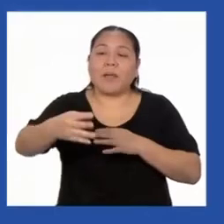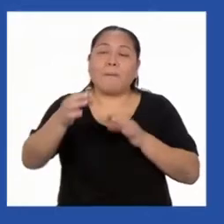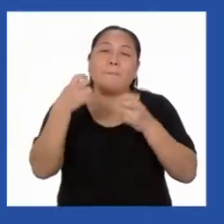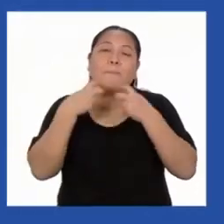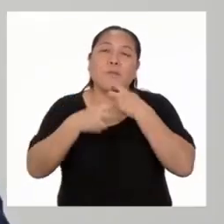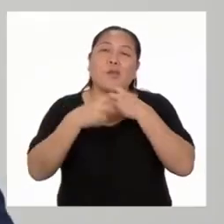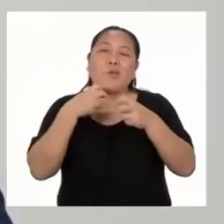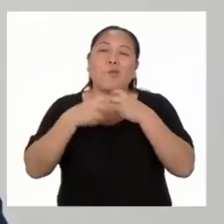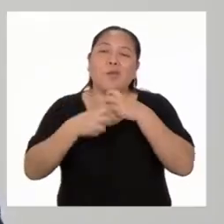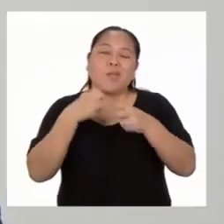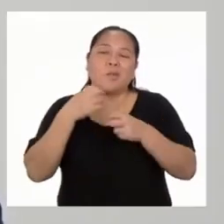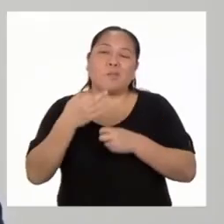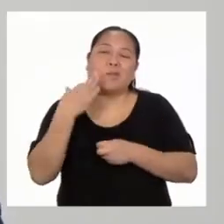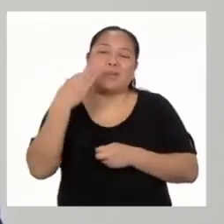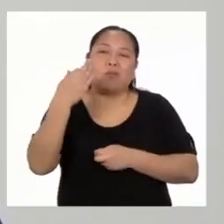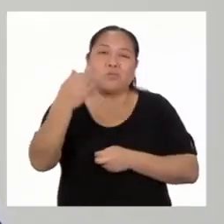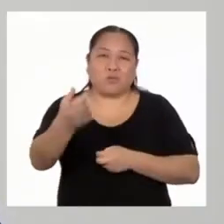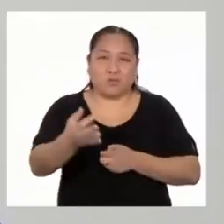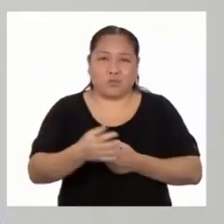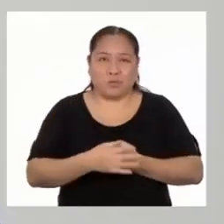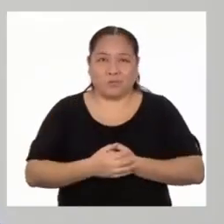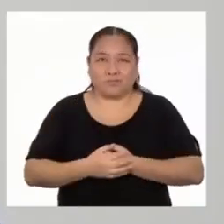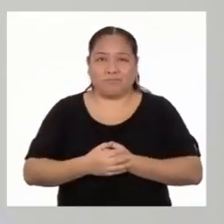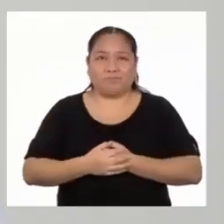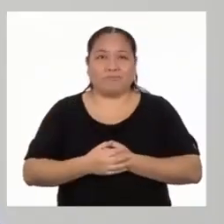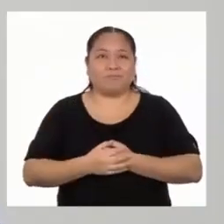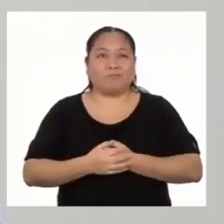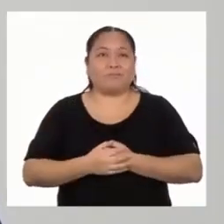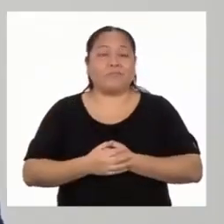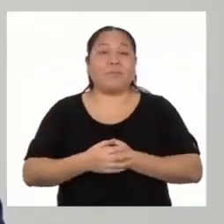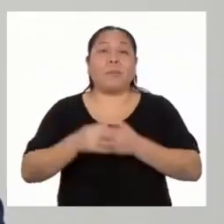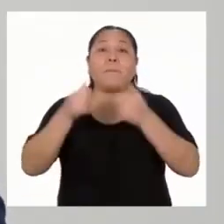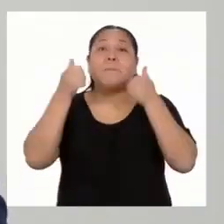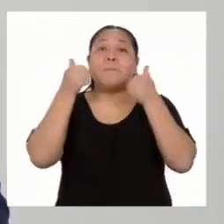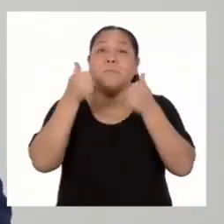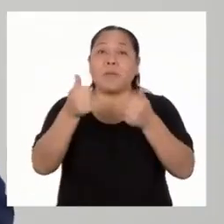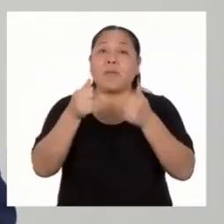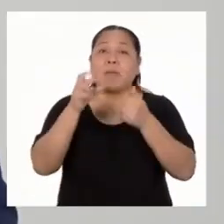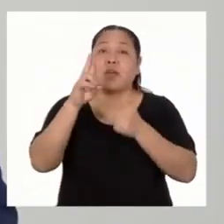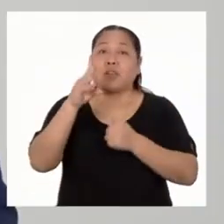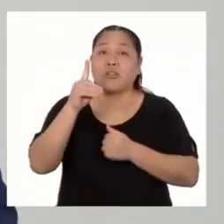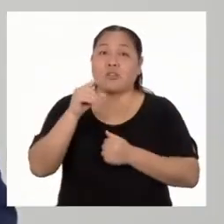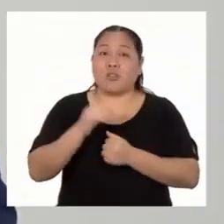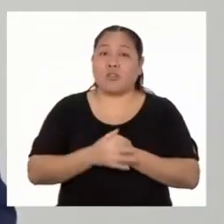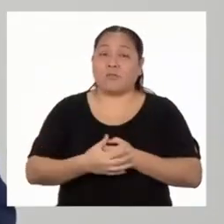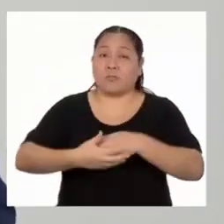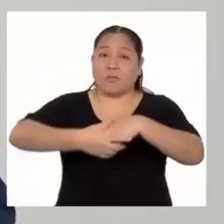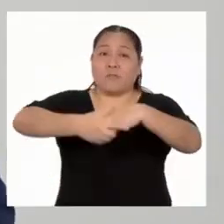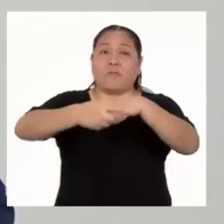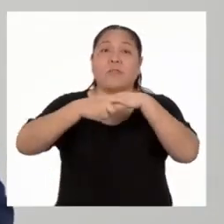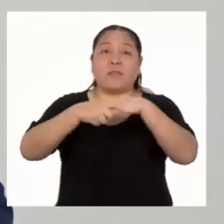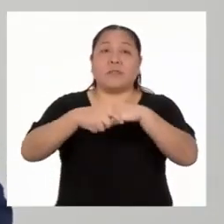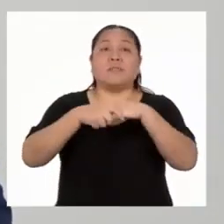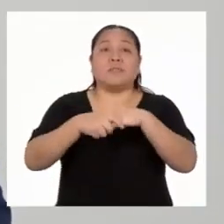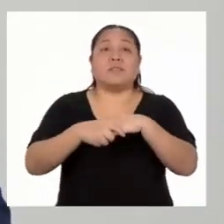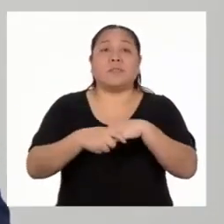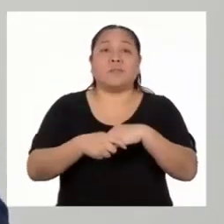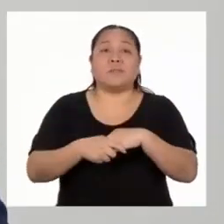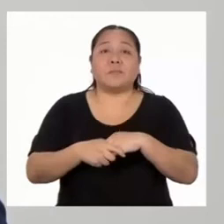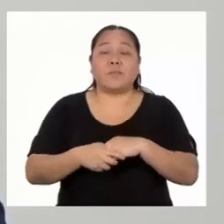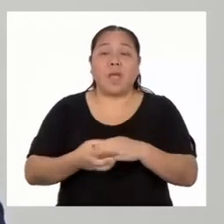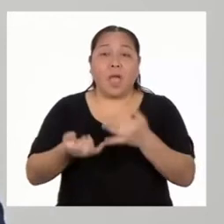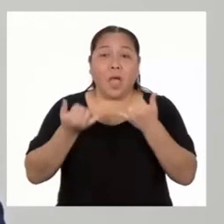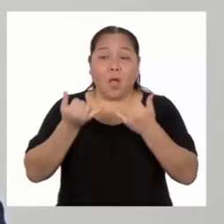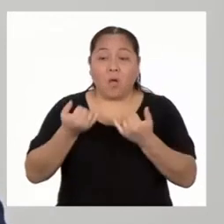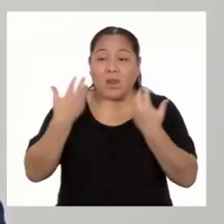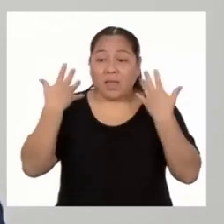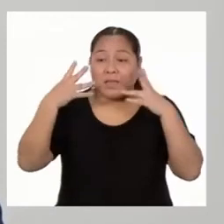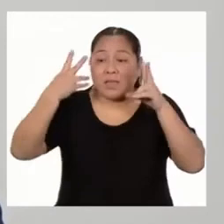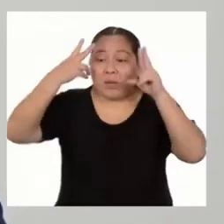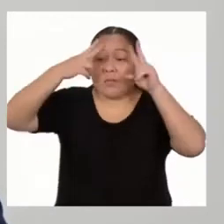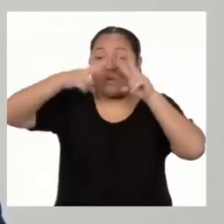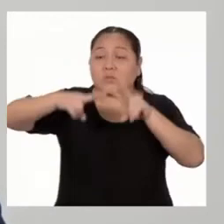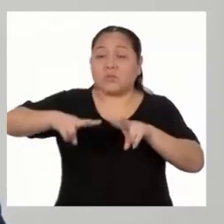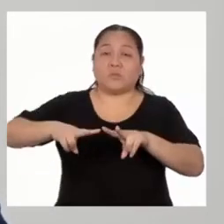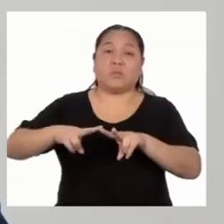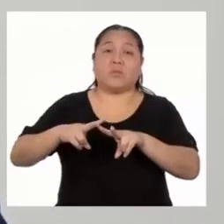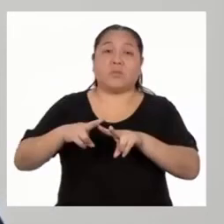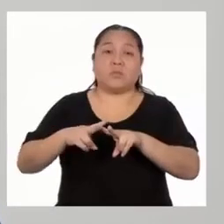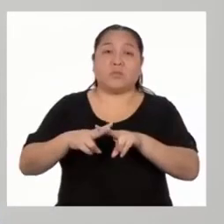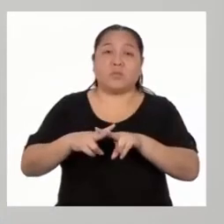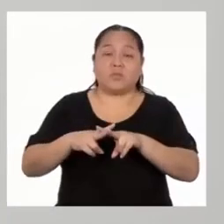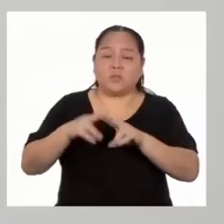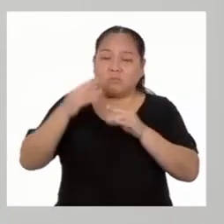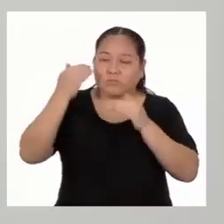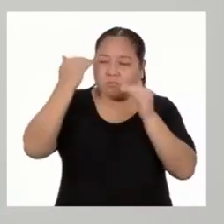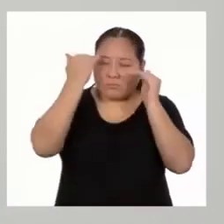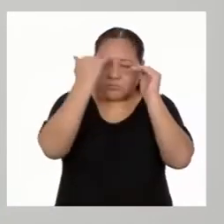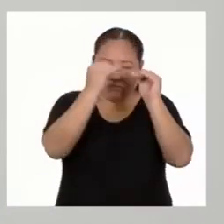graves. Muy bien, Rodrigo. Realmente te felicito. Y ahora que hemos analizado